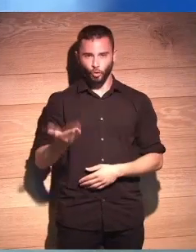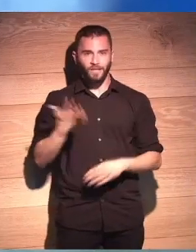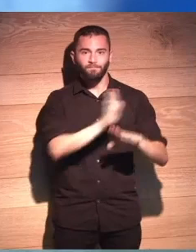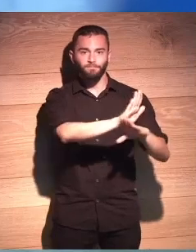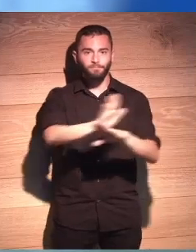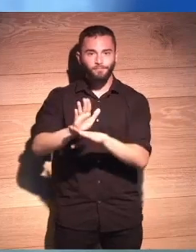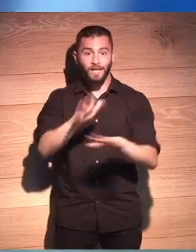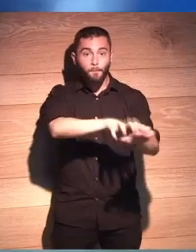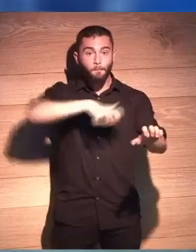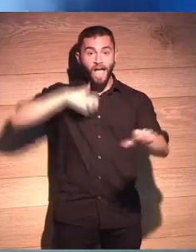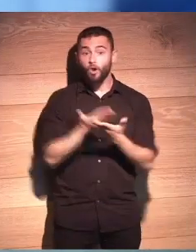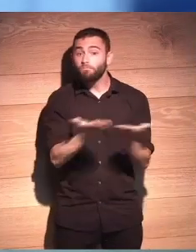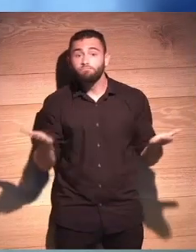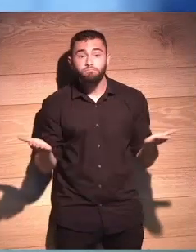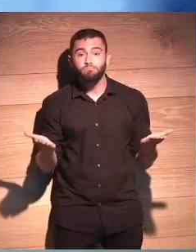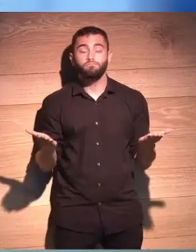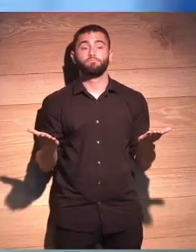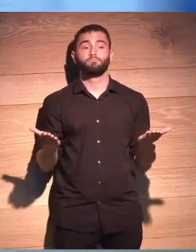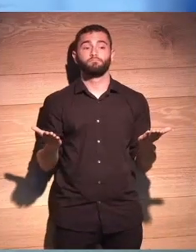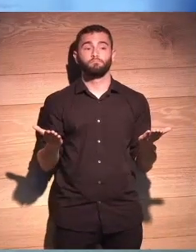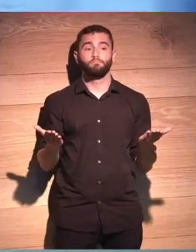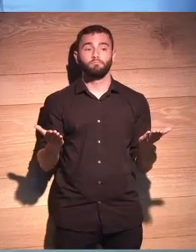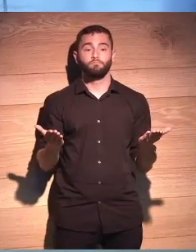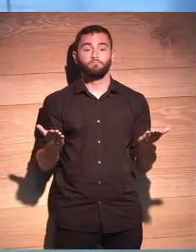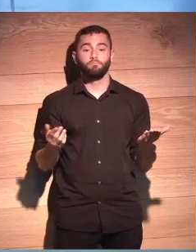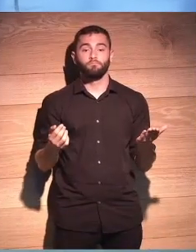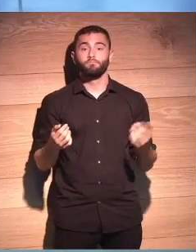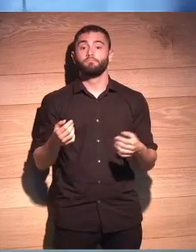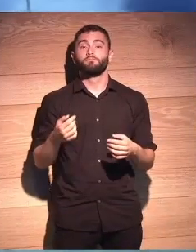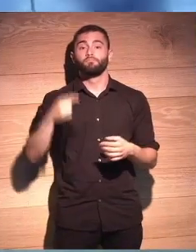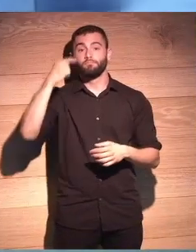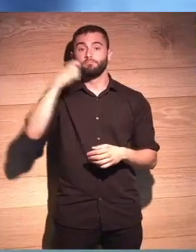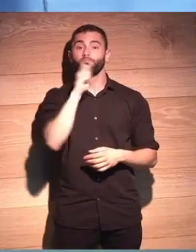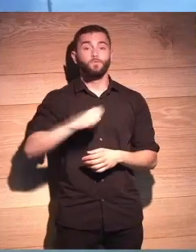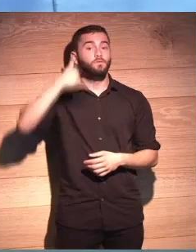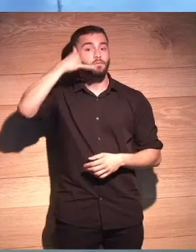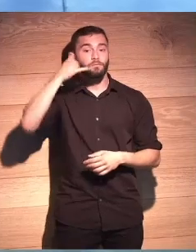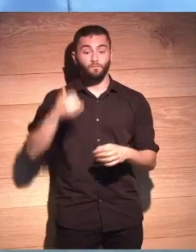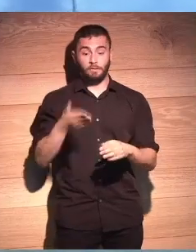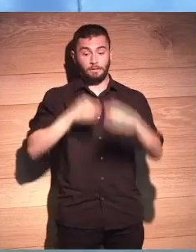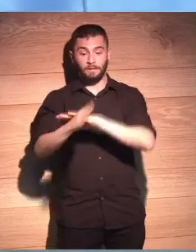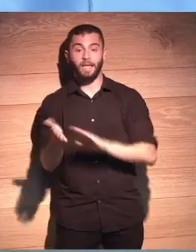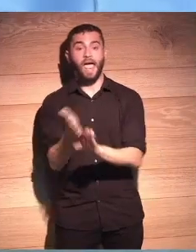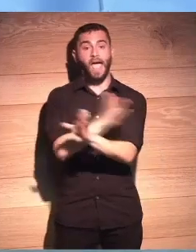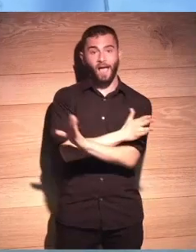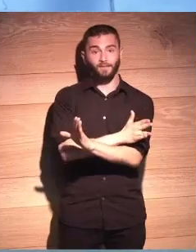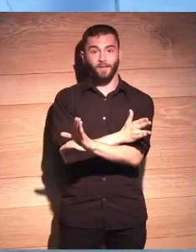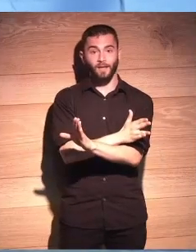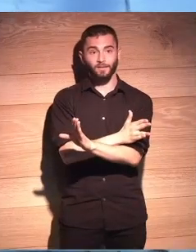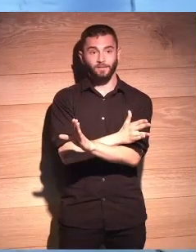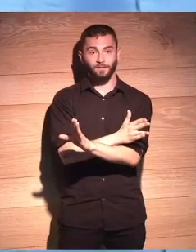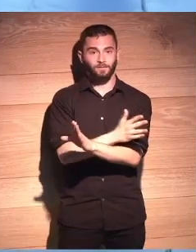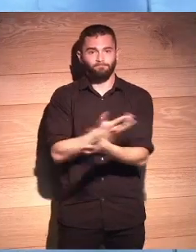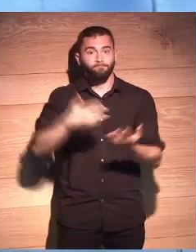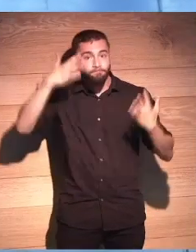a los que la mayoría de vosotros, como Isabel antes de adentrarse en fundación telefónica, sois completamente